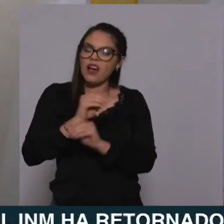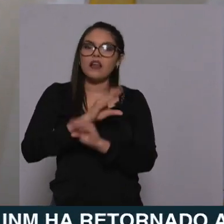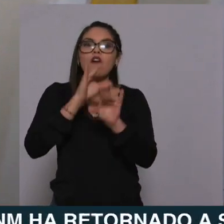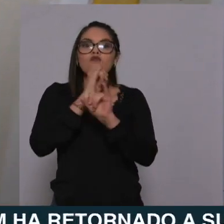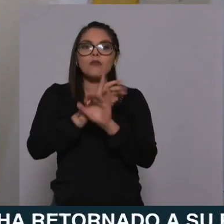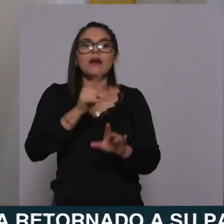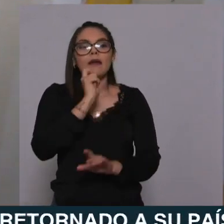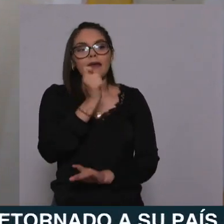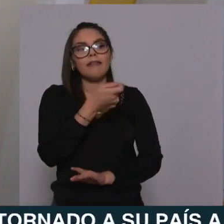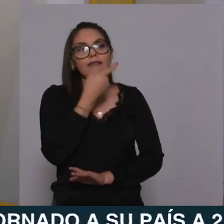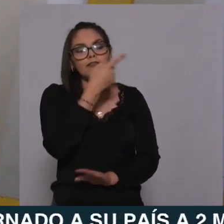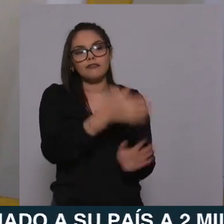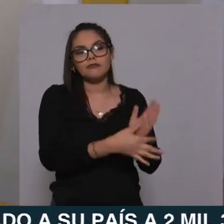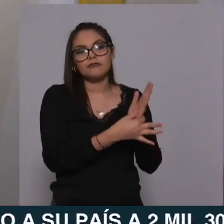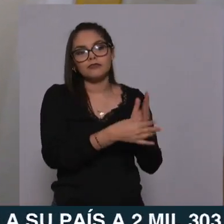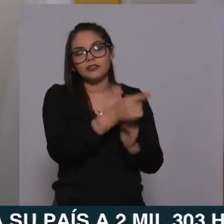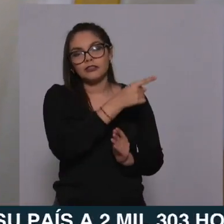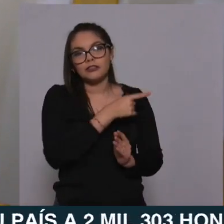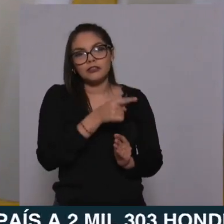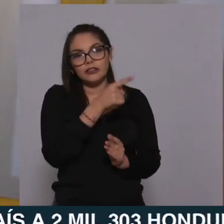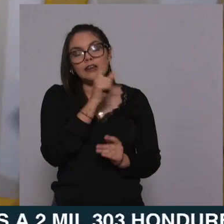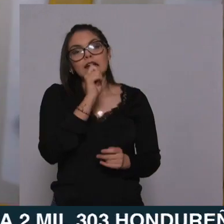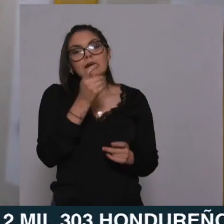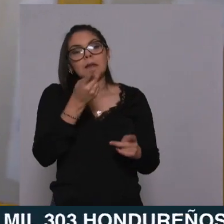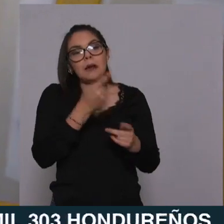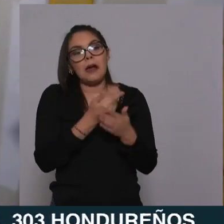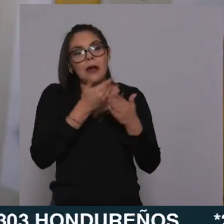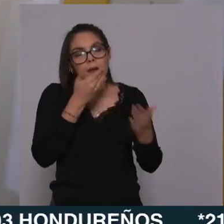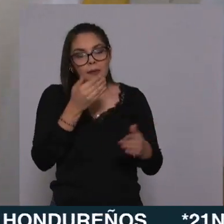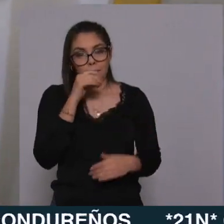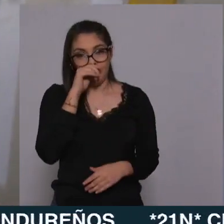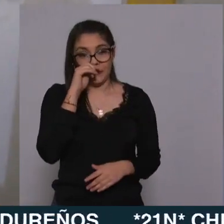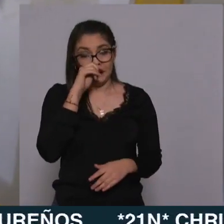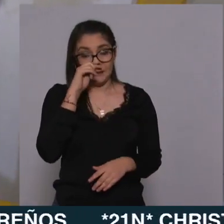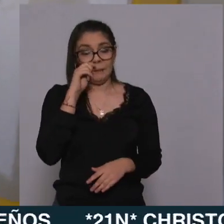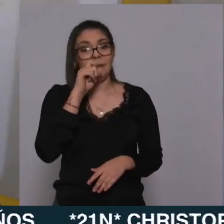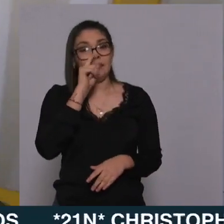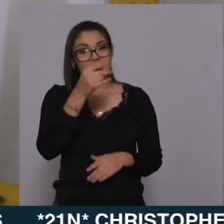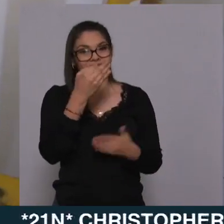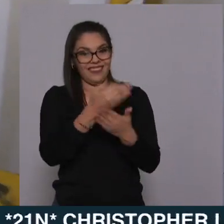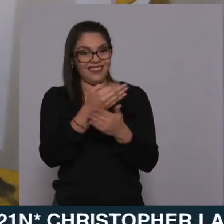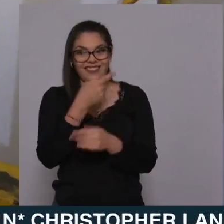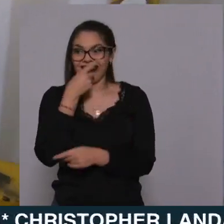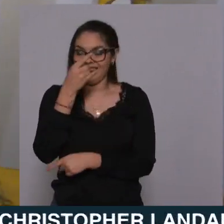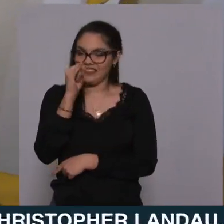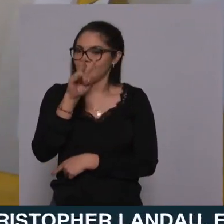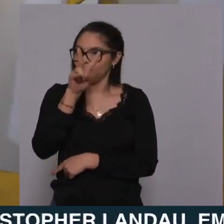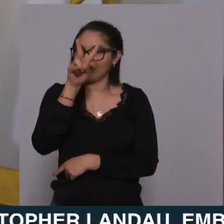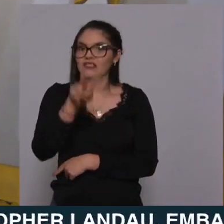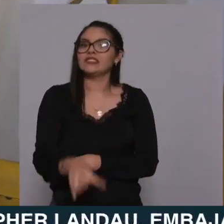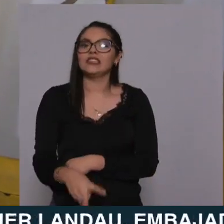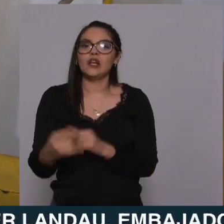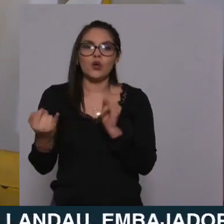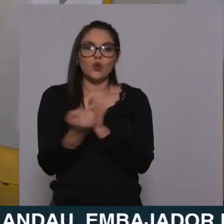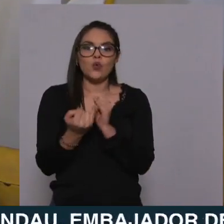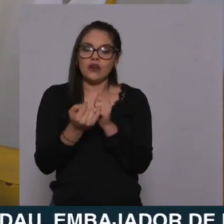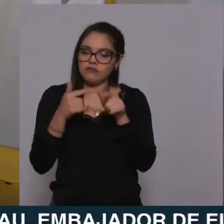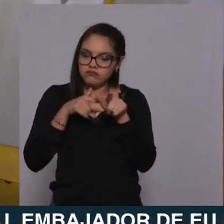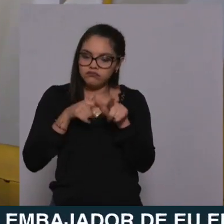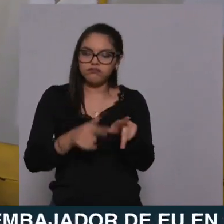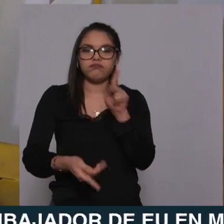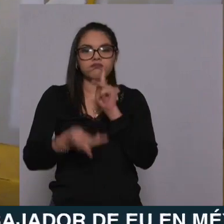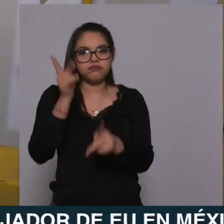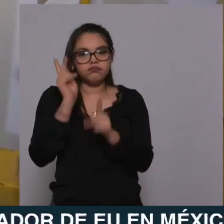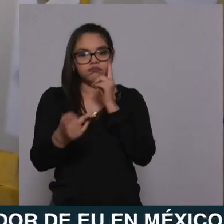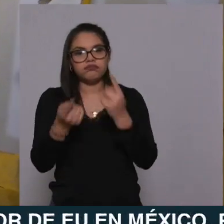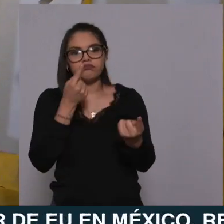muy puntual, informar a la ciudadanía lo que está pasando, y así es como tú lo mencionas, efectivamente también se van a continuar estas